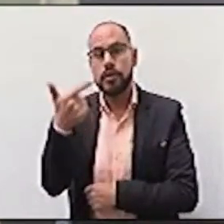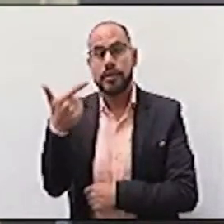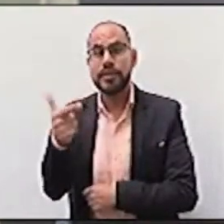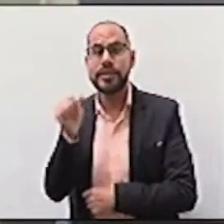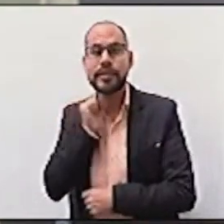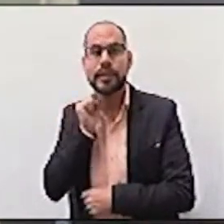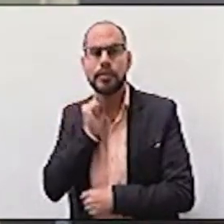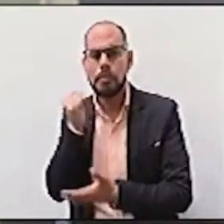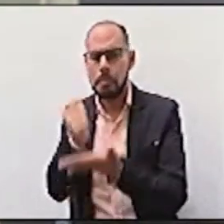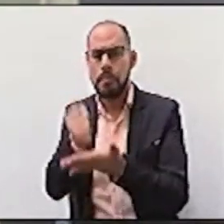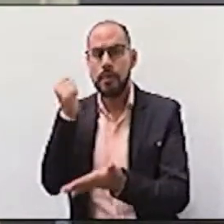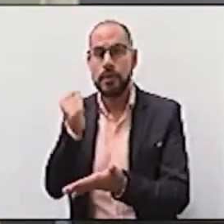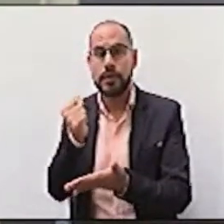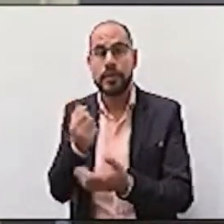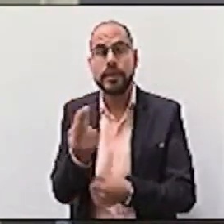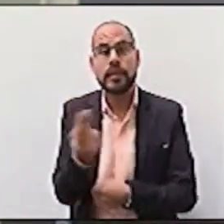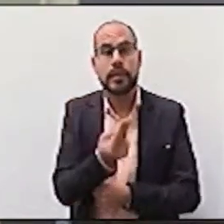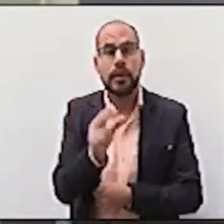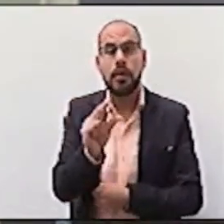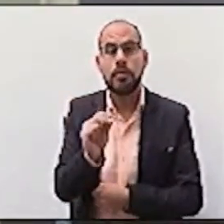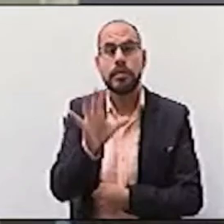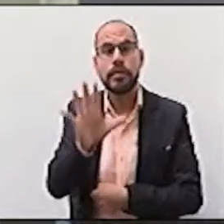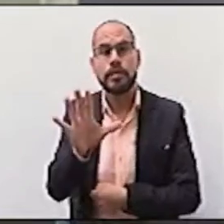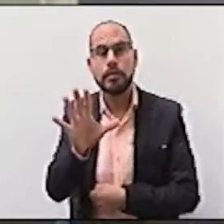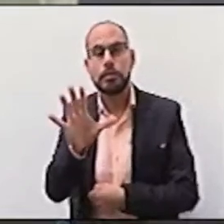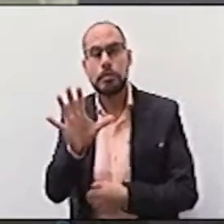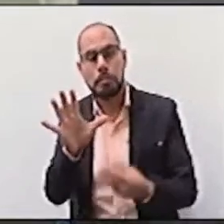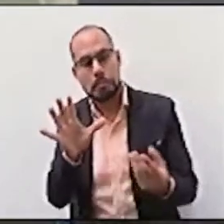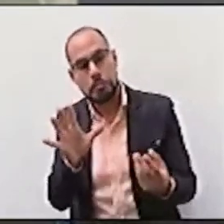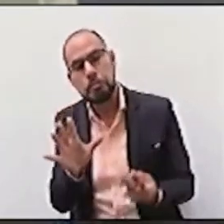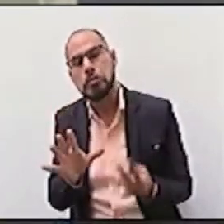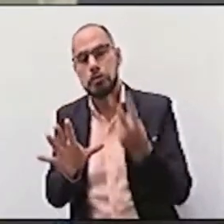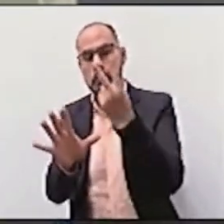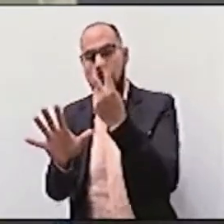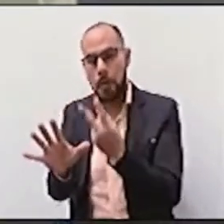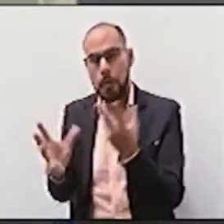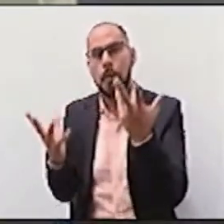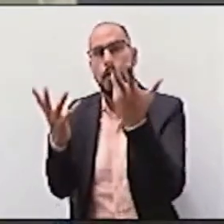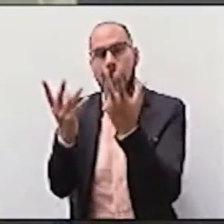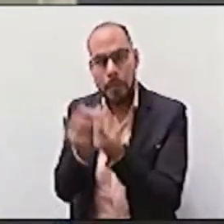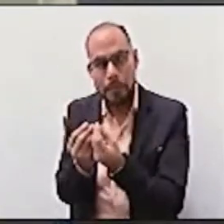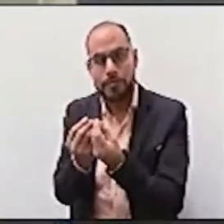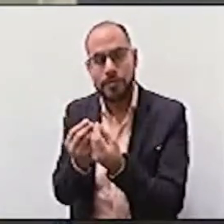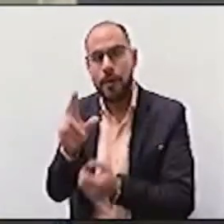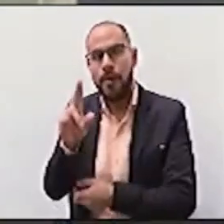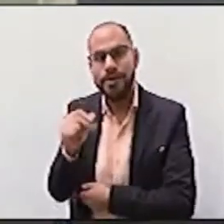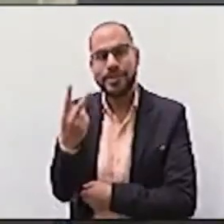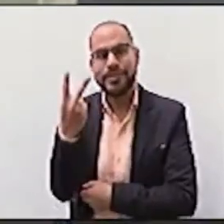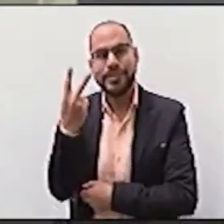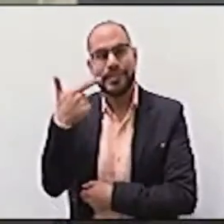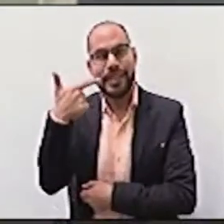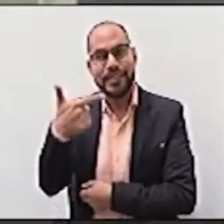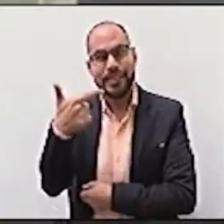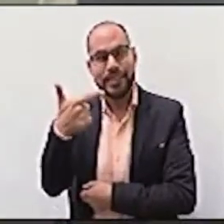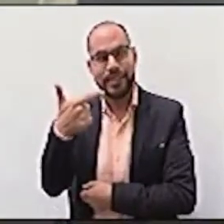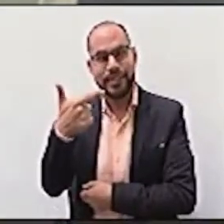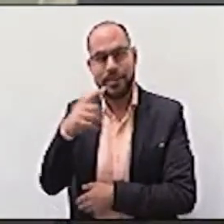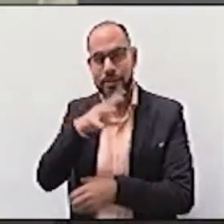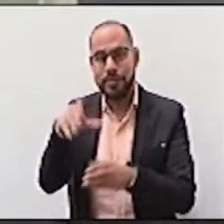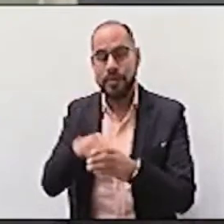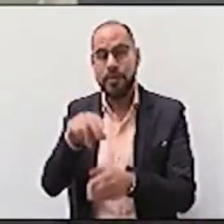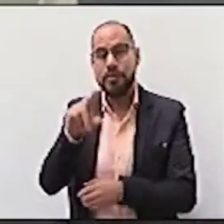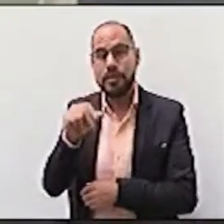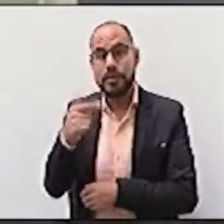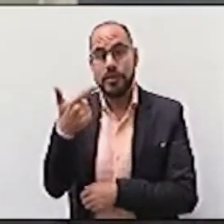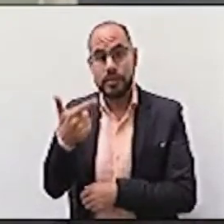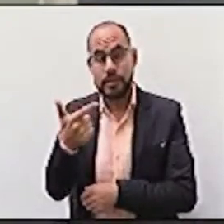senadores. Se requerían 85, votaron a favor de la propuesta los senadores, 9 de los senadores